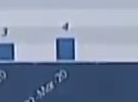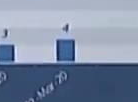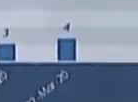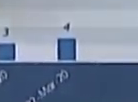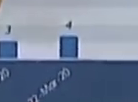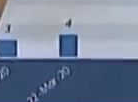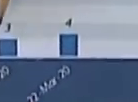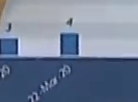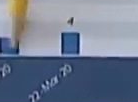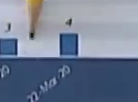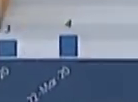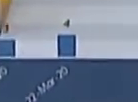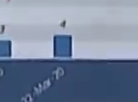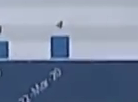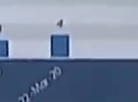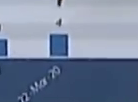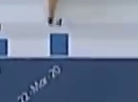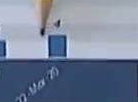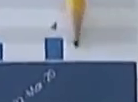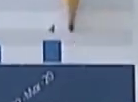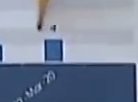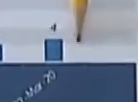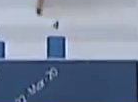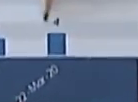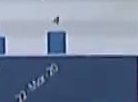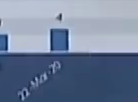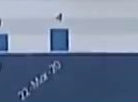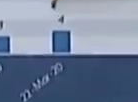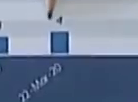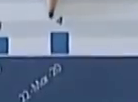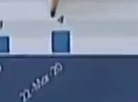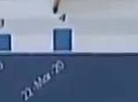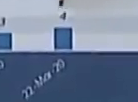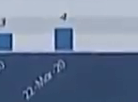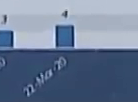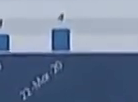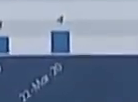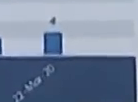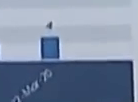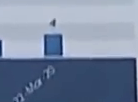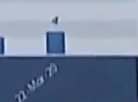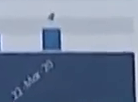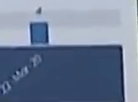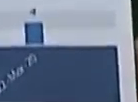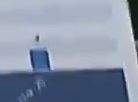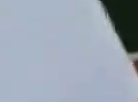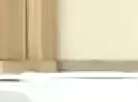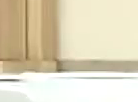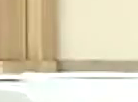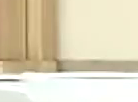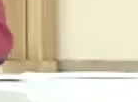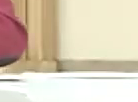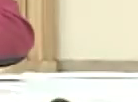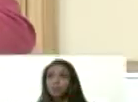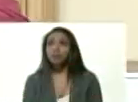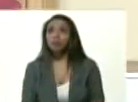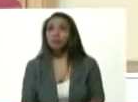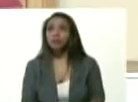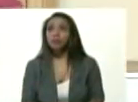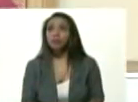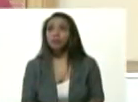dieron el informe de 3 casos, y hoy domingo, 4 casos más. Los cuadra 77